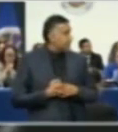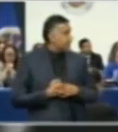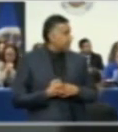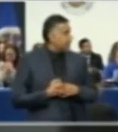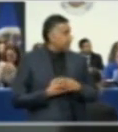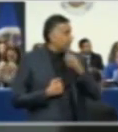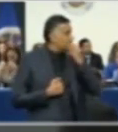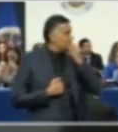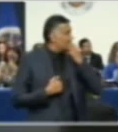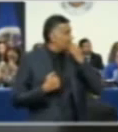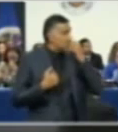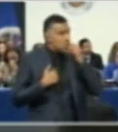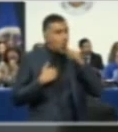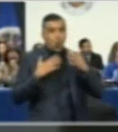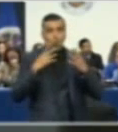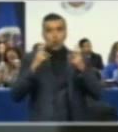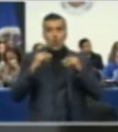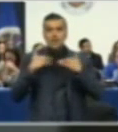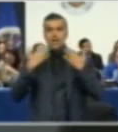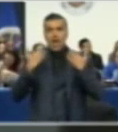no me deja hacer nada.